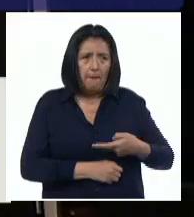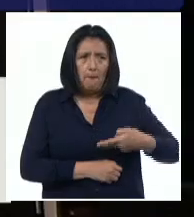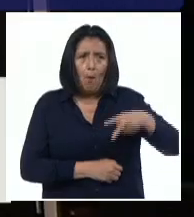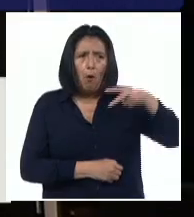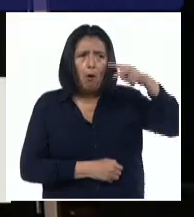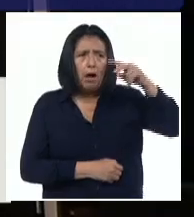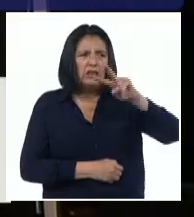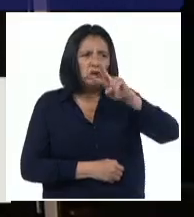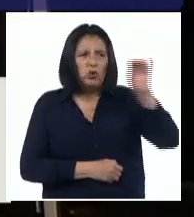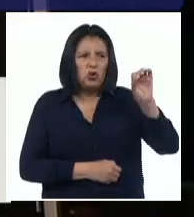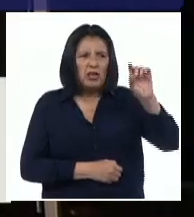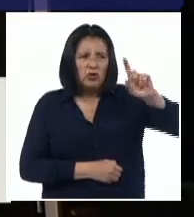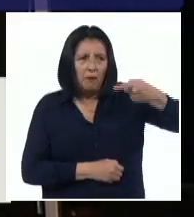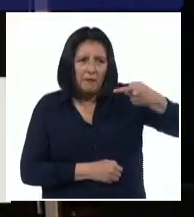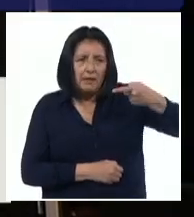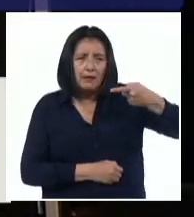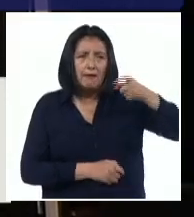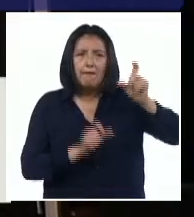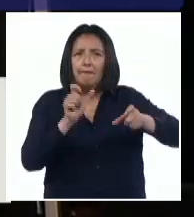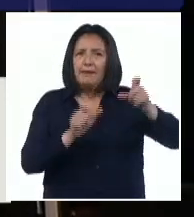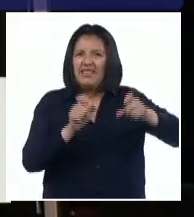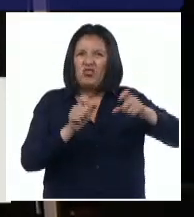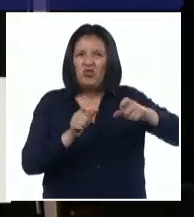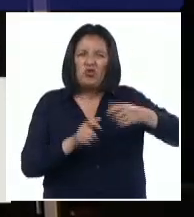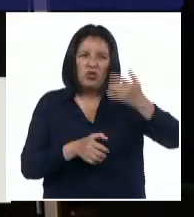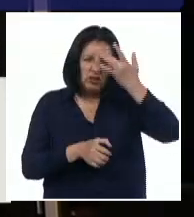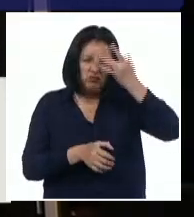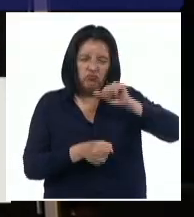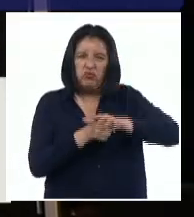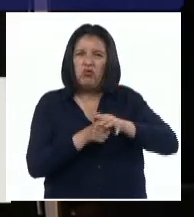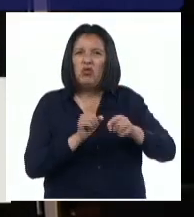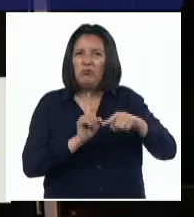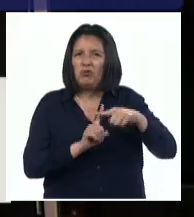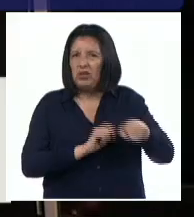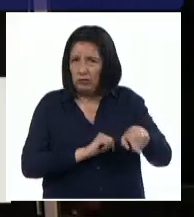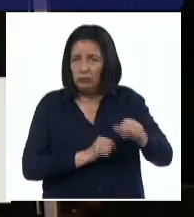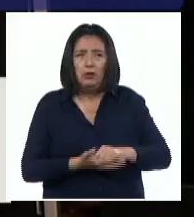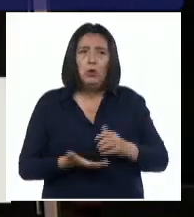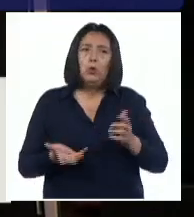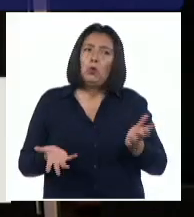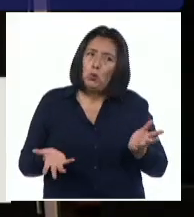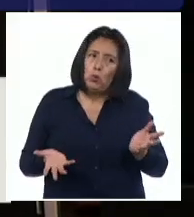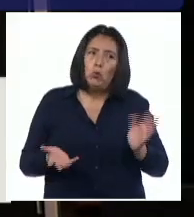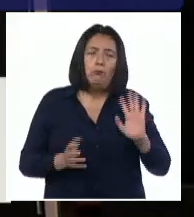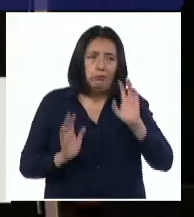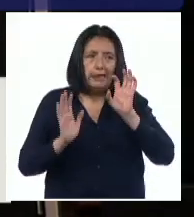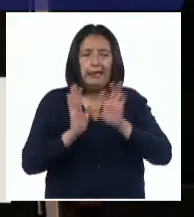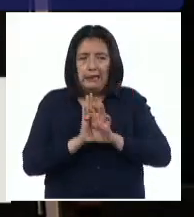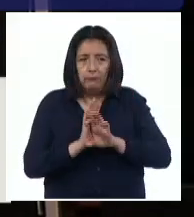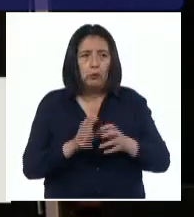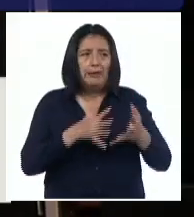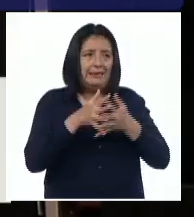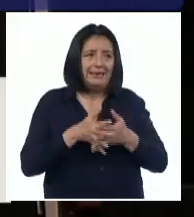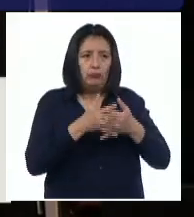los 200.000 casos de personas con el COVID. Y ni qué decir, por ejemplo, de